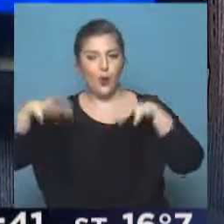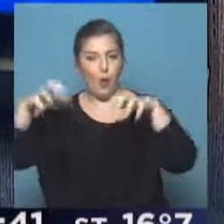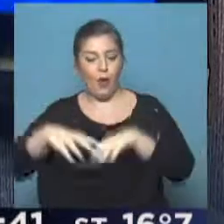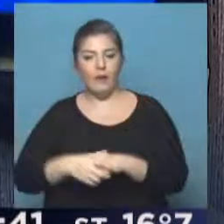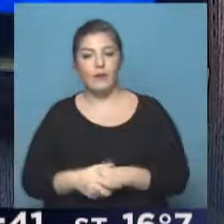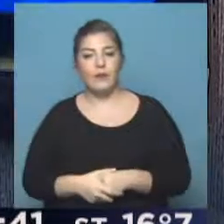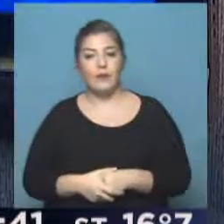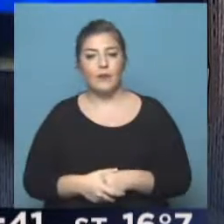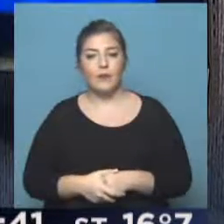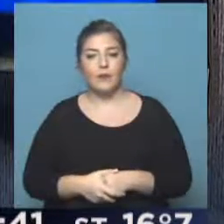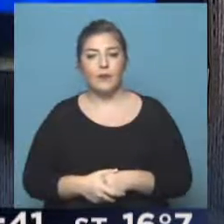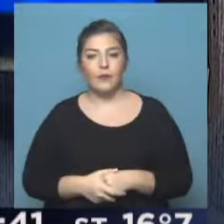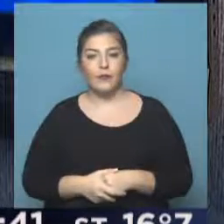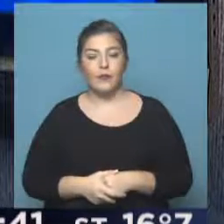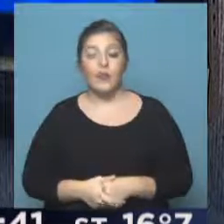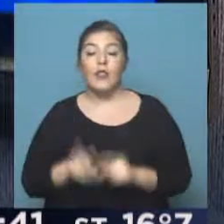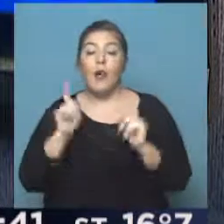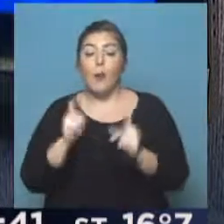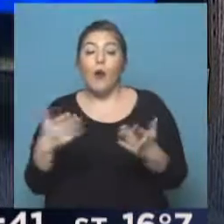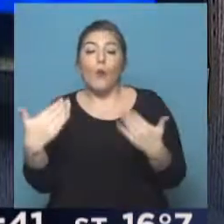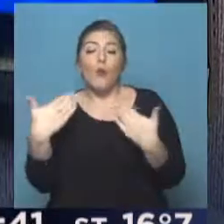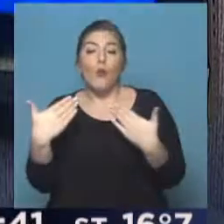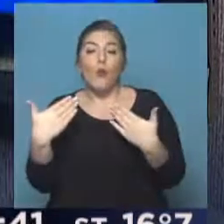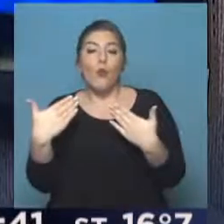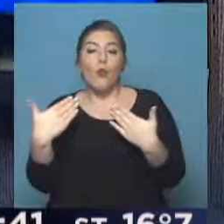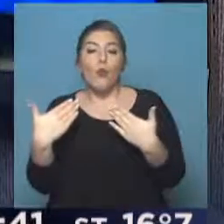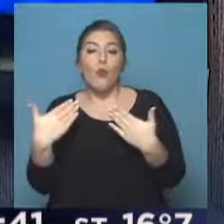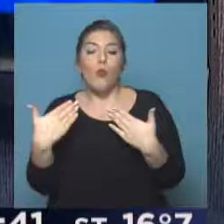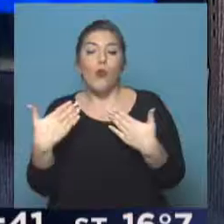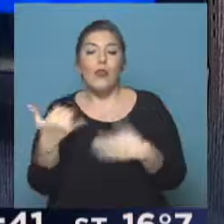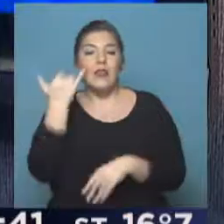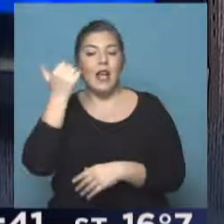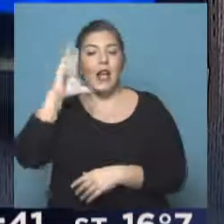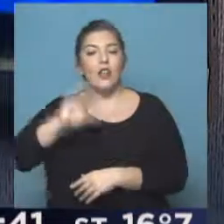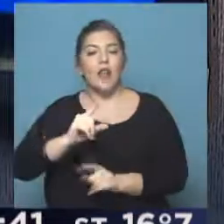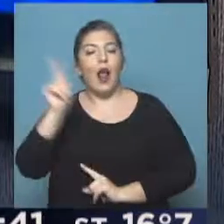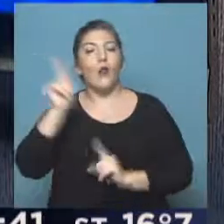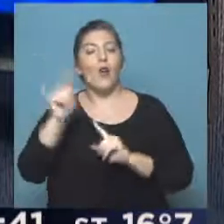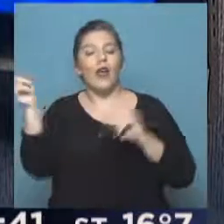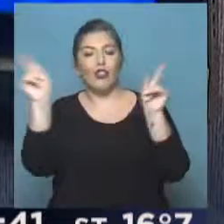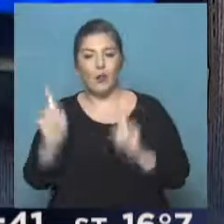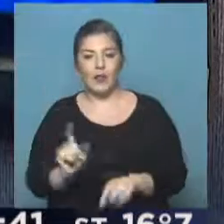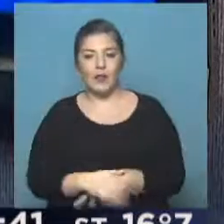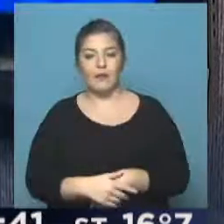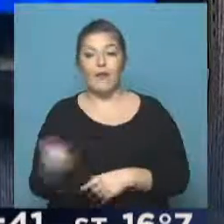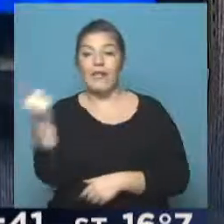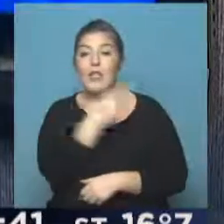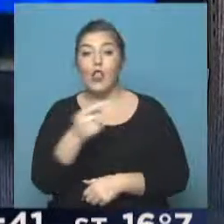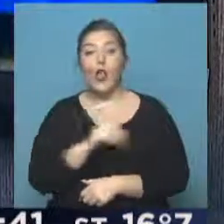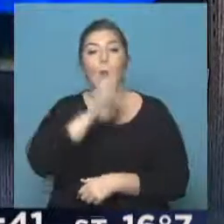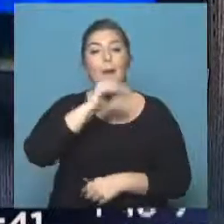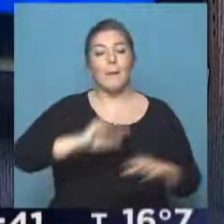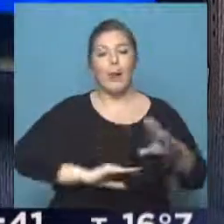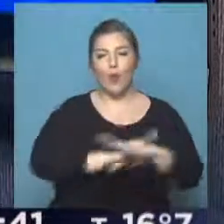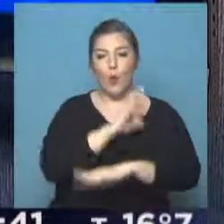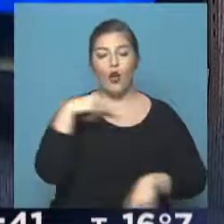precipitaciones. Incluso podría llegar a producirse ya a la noche alguna tormenta. El extendido. El martes a la